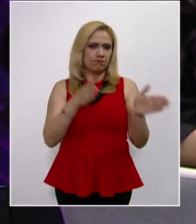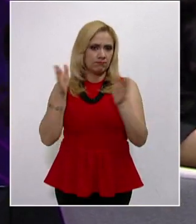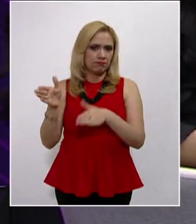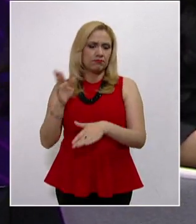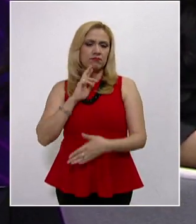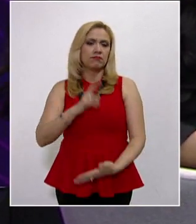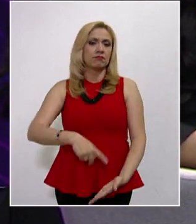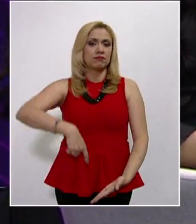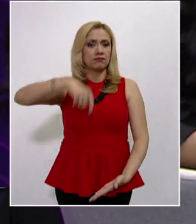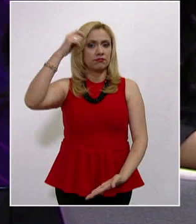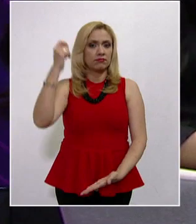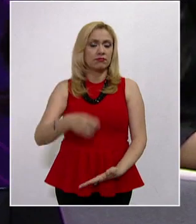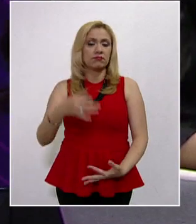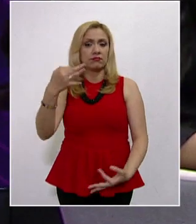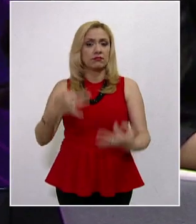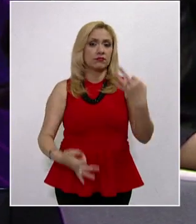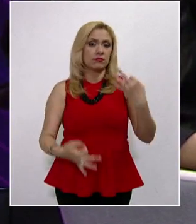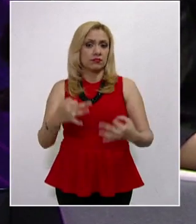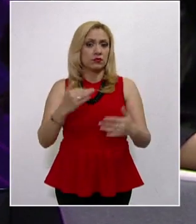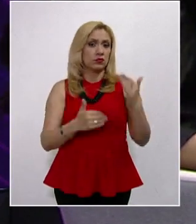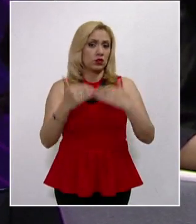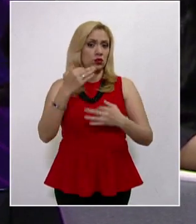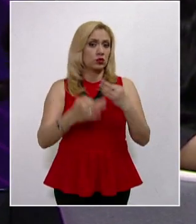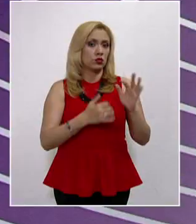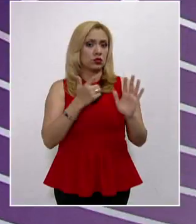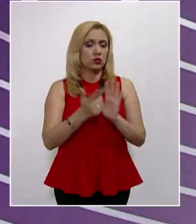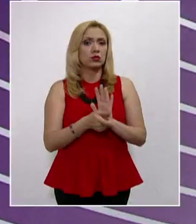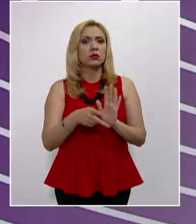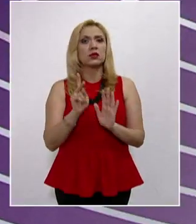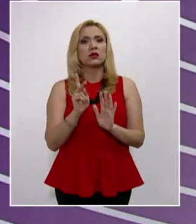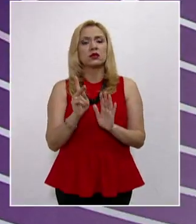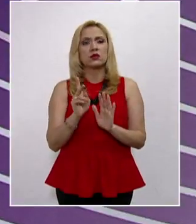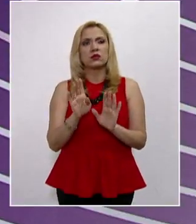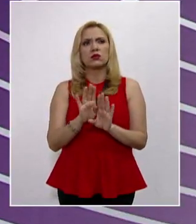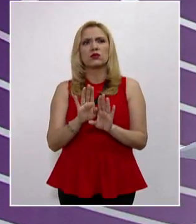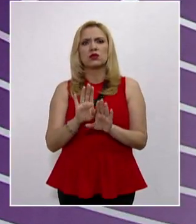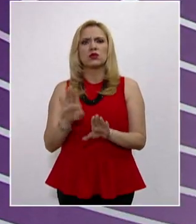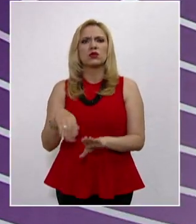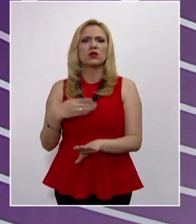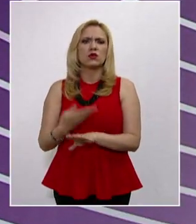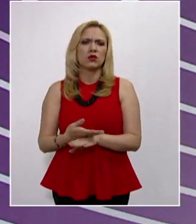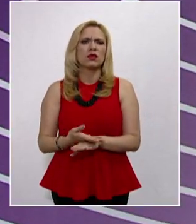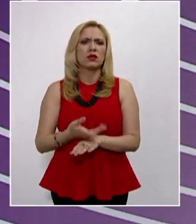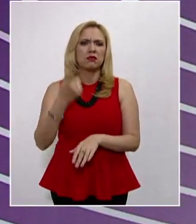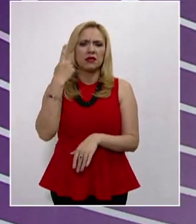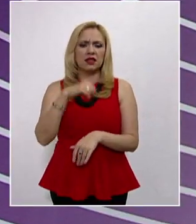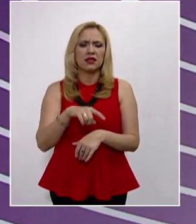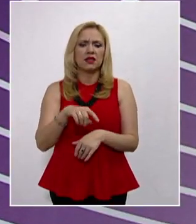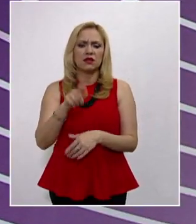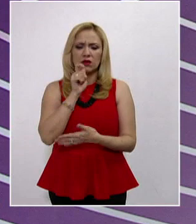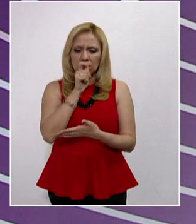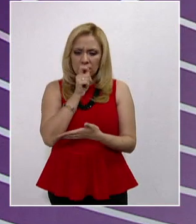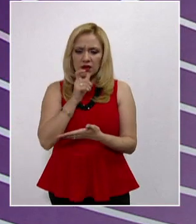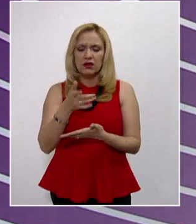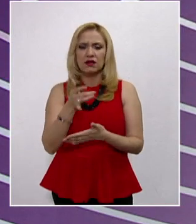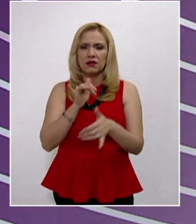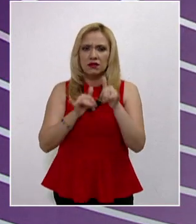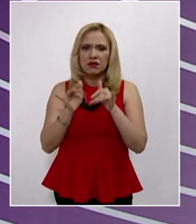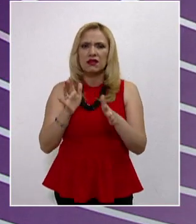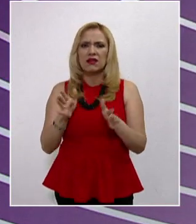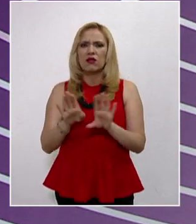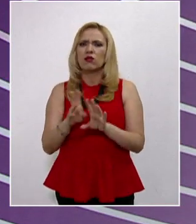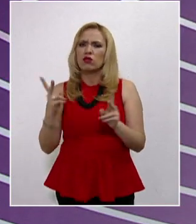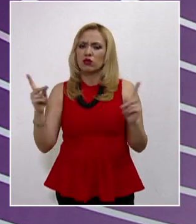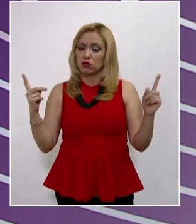la sentencia del Tribunal Pleno de la Suprema Corte, pero como los delitos contra la salud, ¿ahí cómo le haces para distinguir si están en los dos